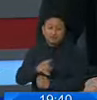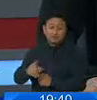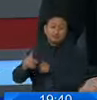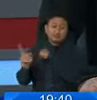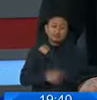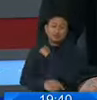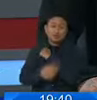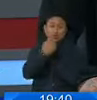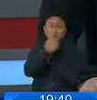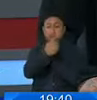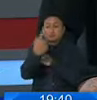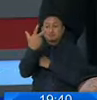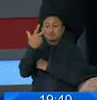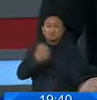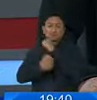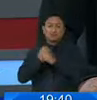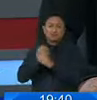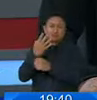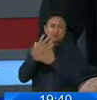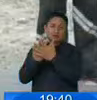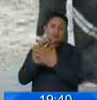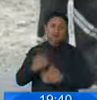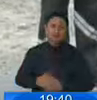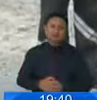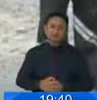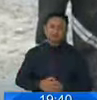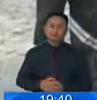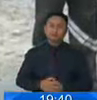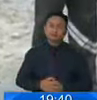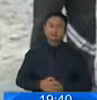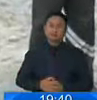de 1 a 3 años de prisión.